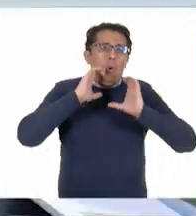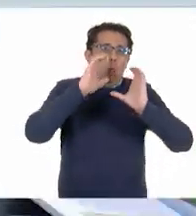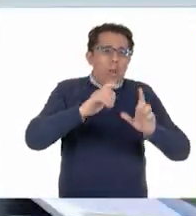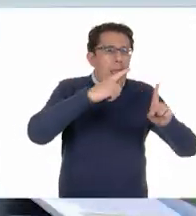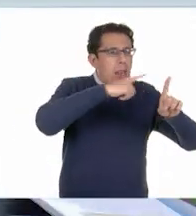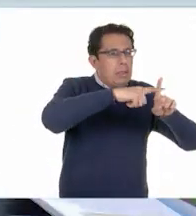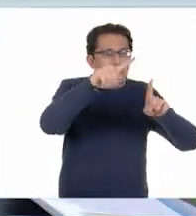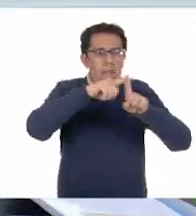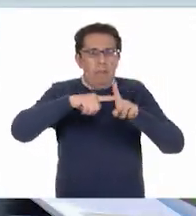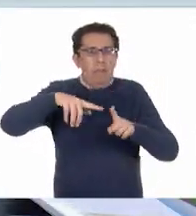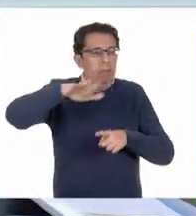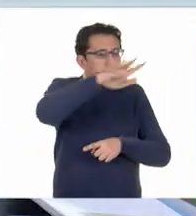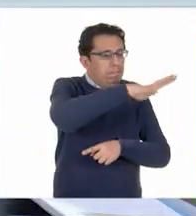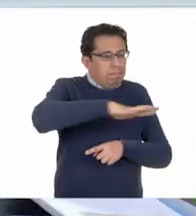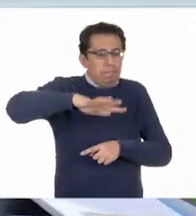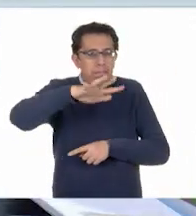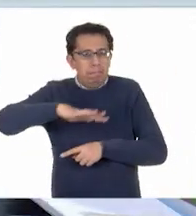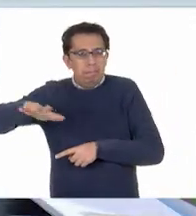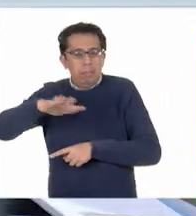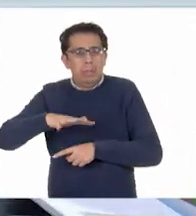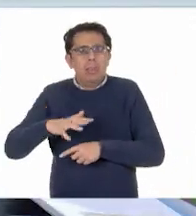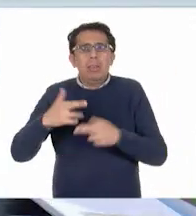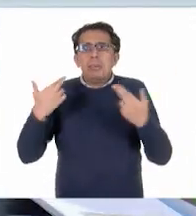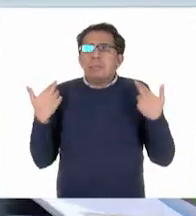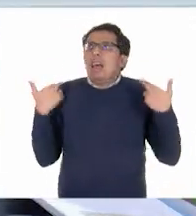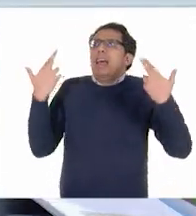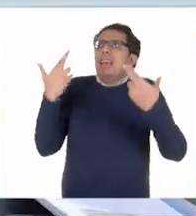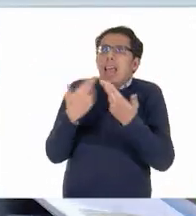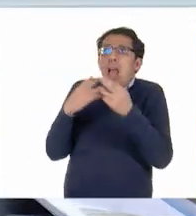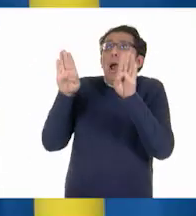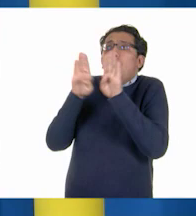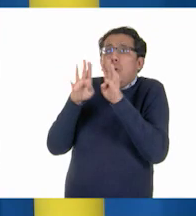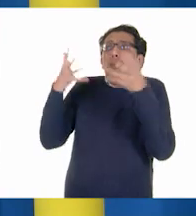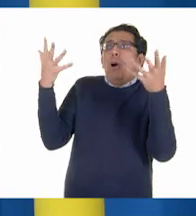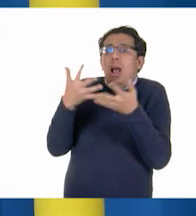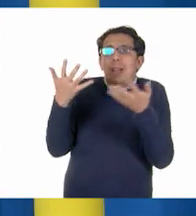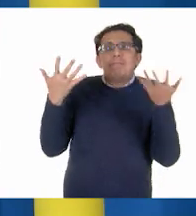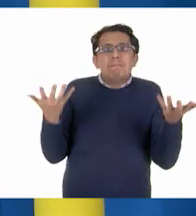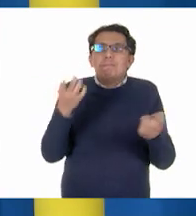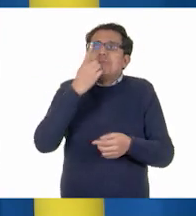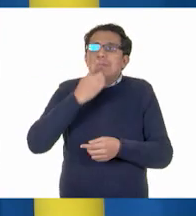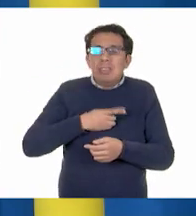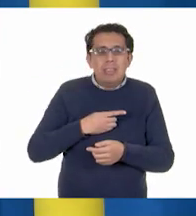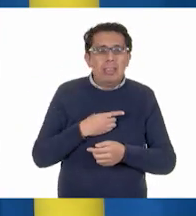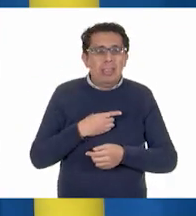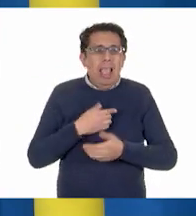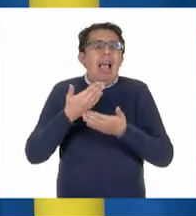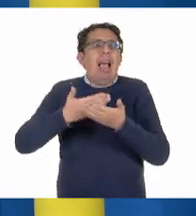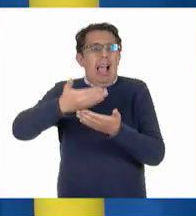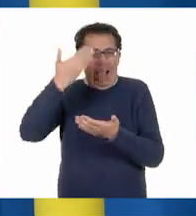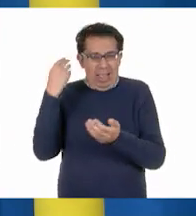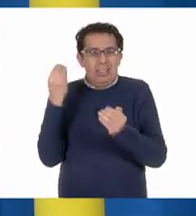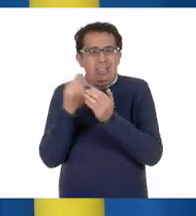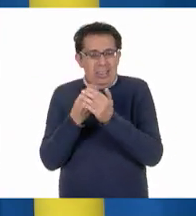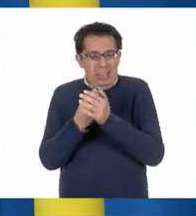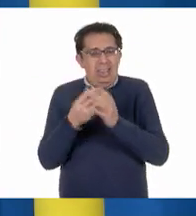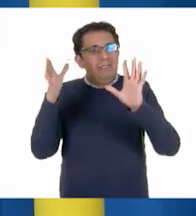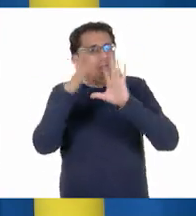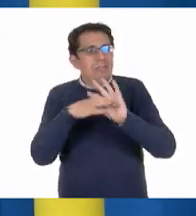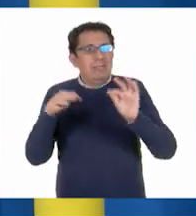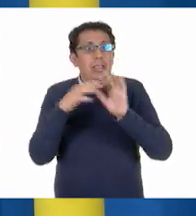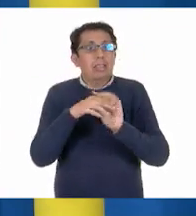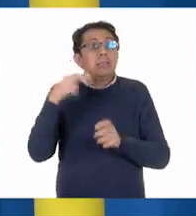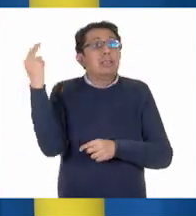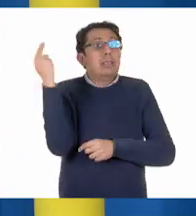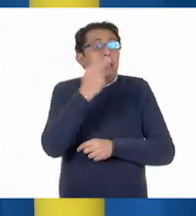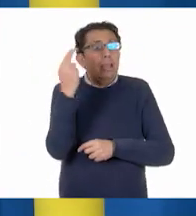ecosistemas. ¡Ay, sí! Maestra, ¿qué podemos hacer? Pues como lo comentábamos en clases pasadas, necesitamos